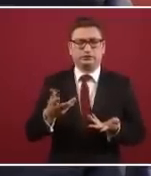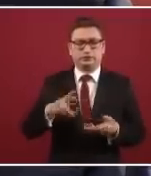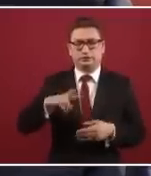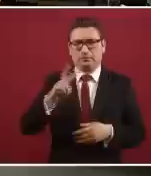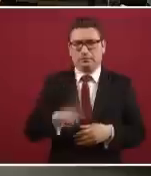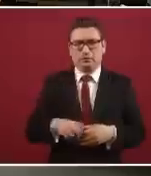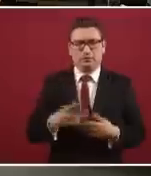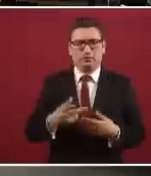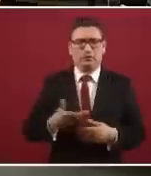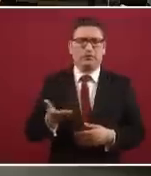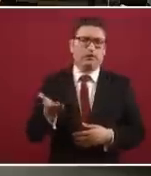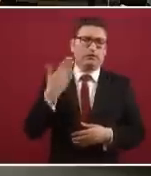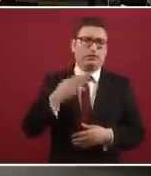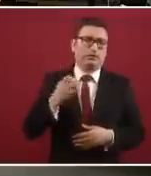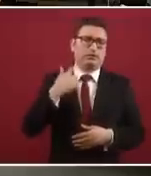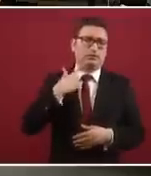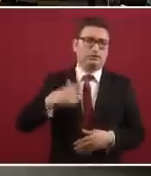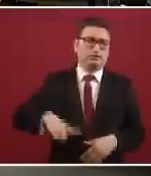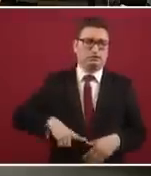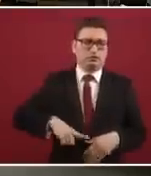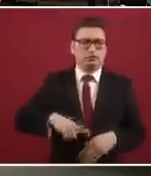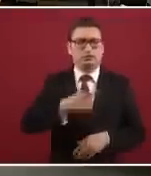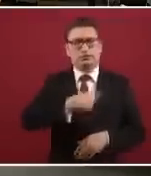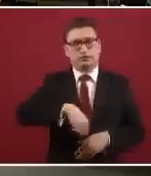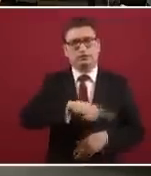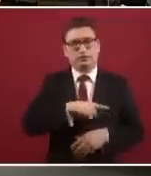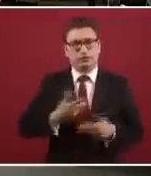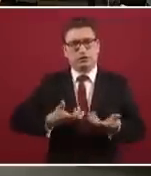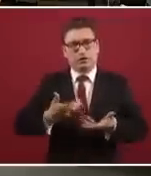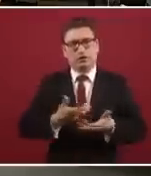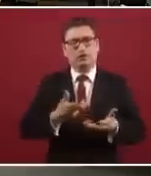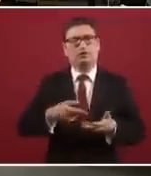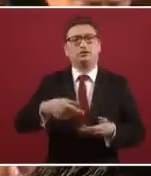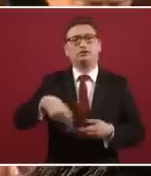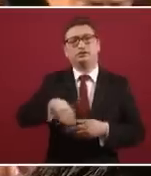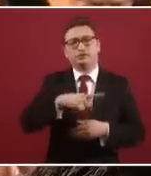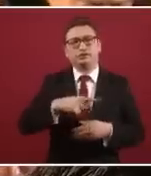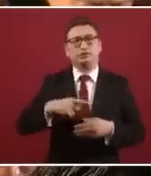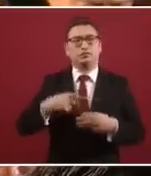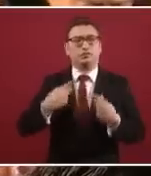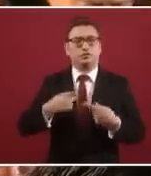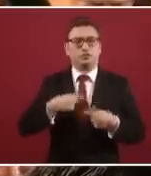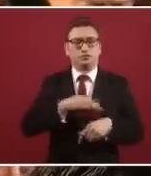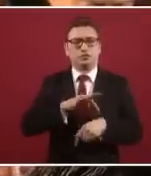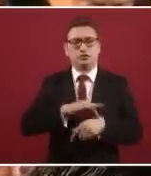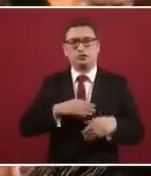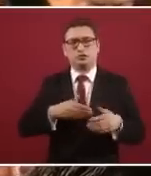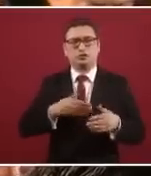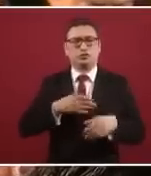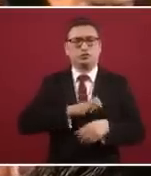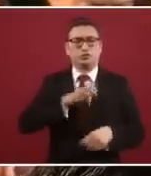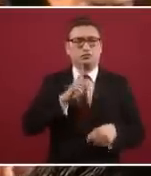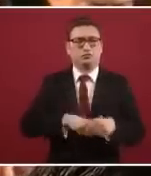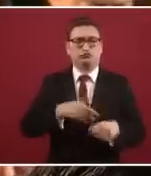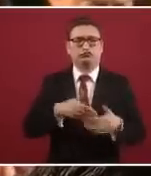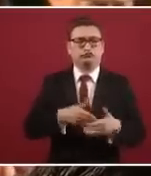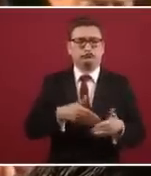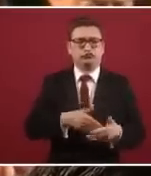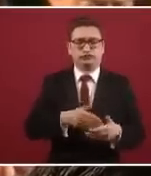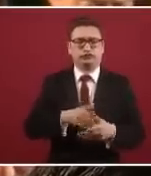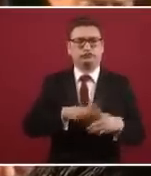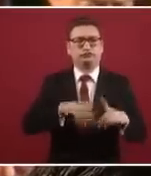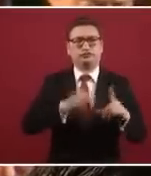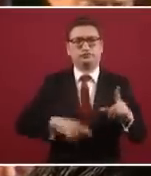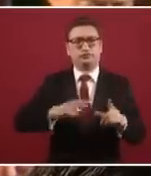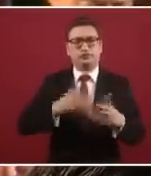de que los gobiernos pasados crearon ese filtro para que no tengamos especialistas médicos en todo el país, yo quisiera